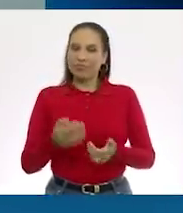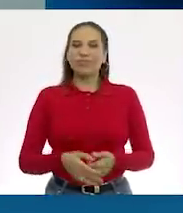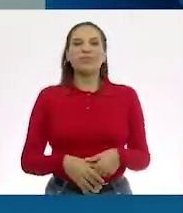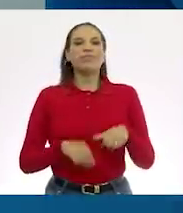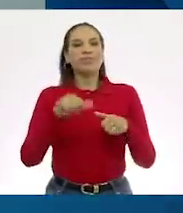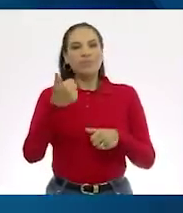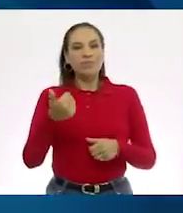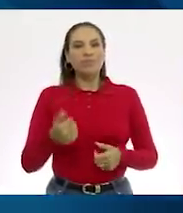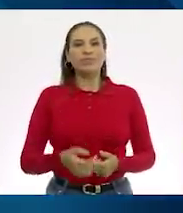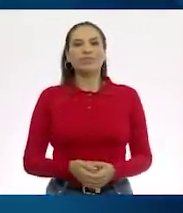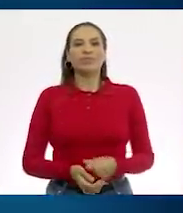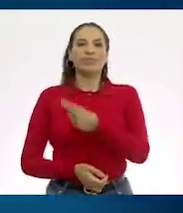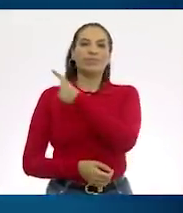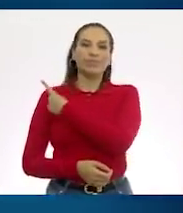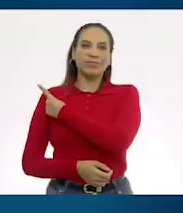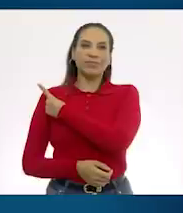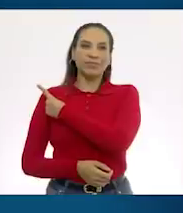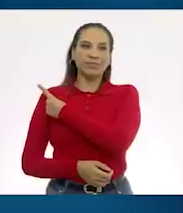con la siguiente.